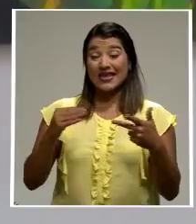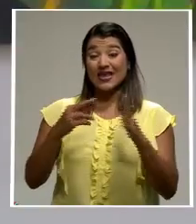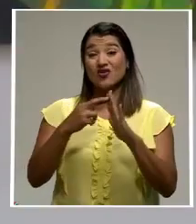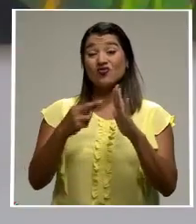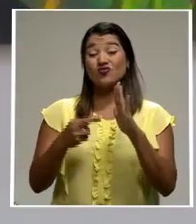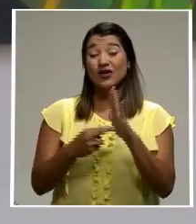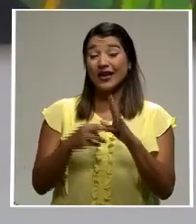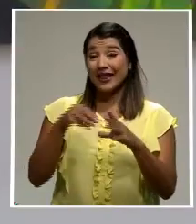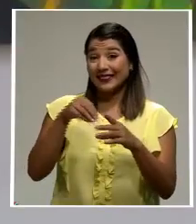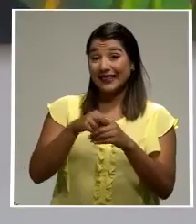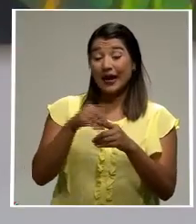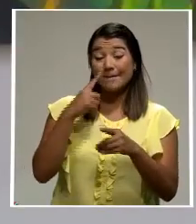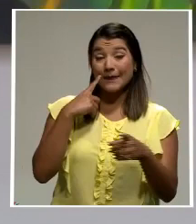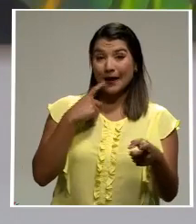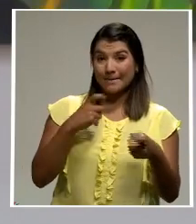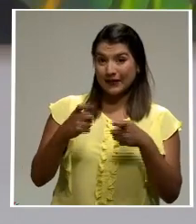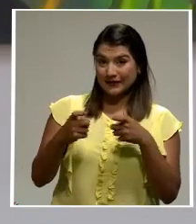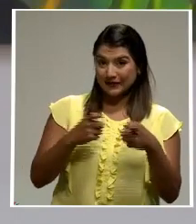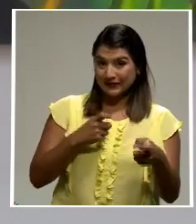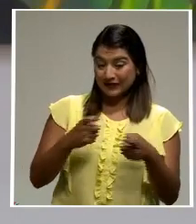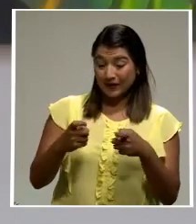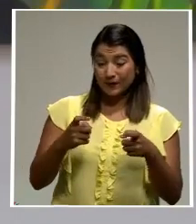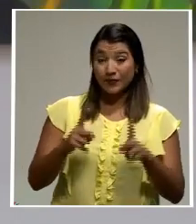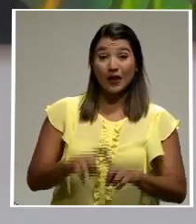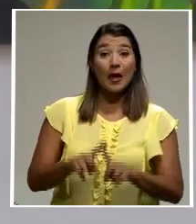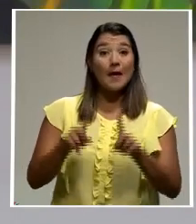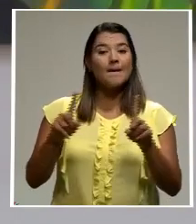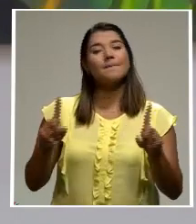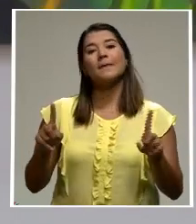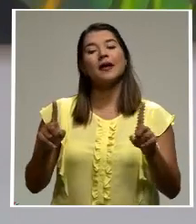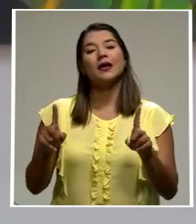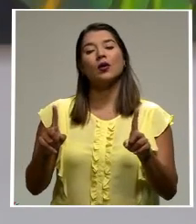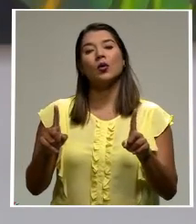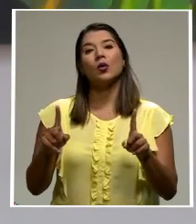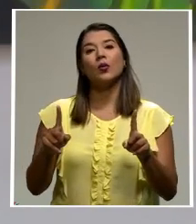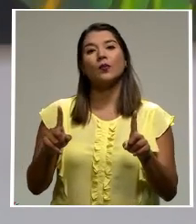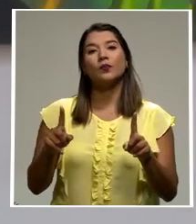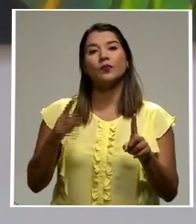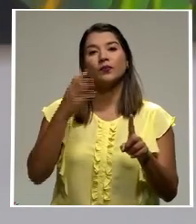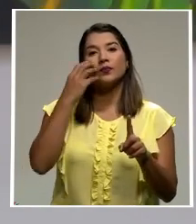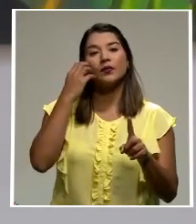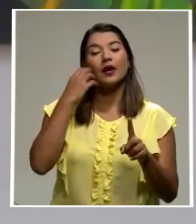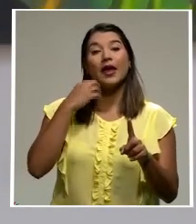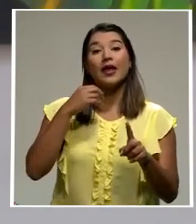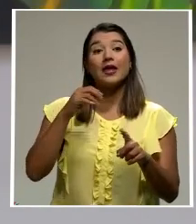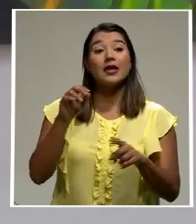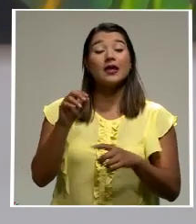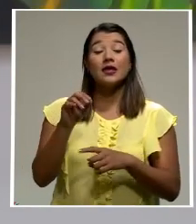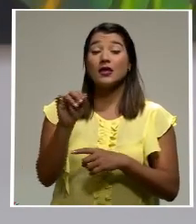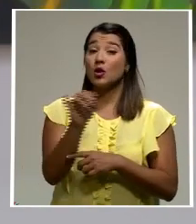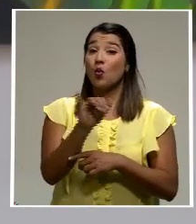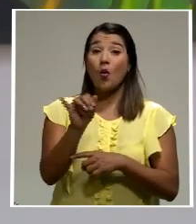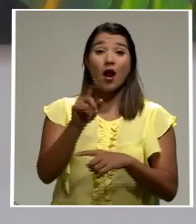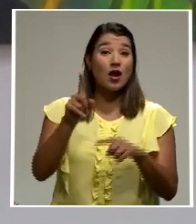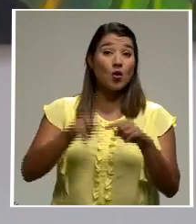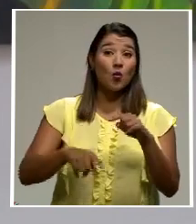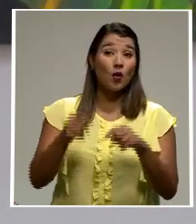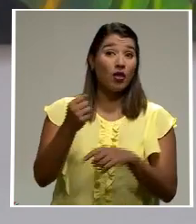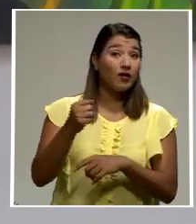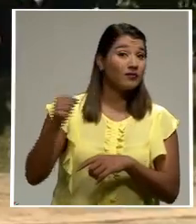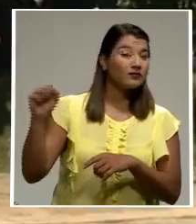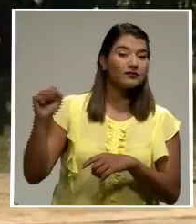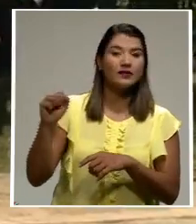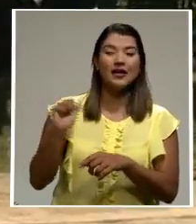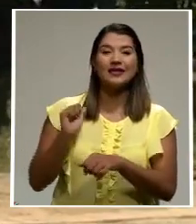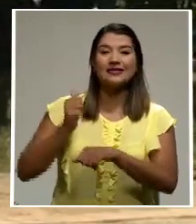administración, pero sí no se pueden resistir a que la legislación les imponga un tipo de salario, como